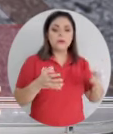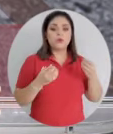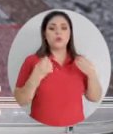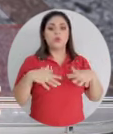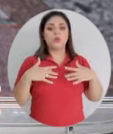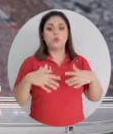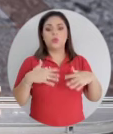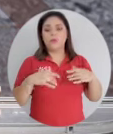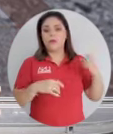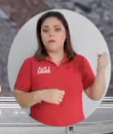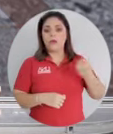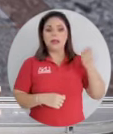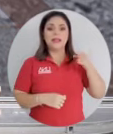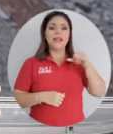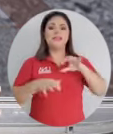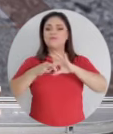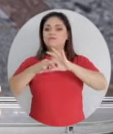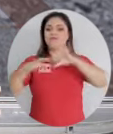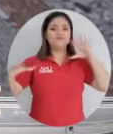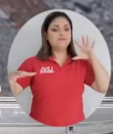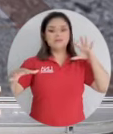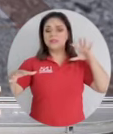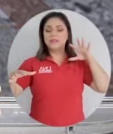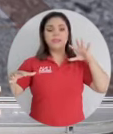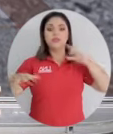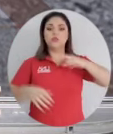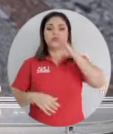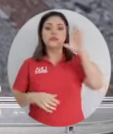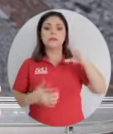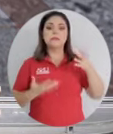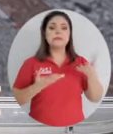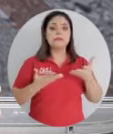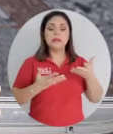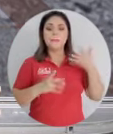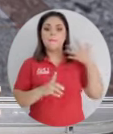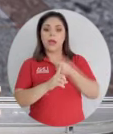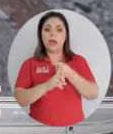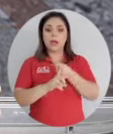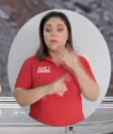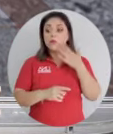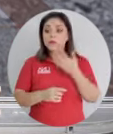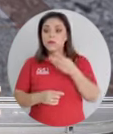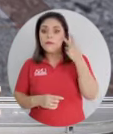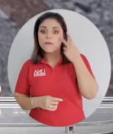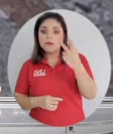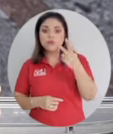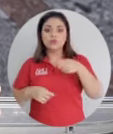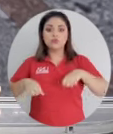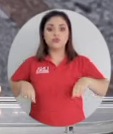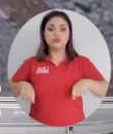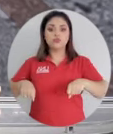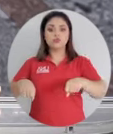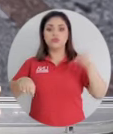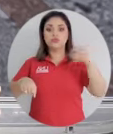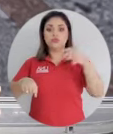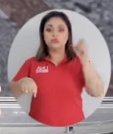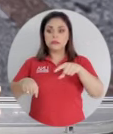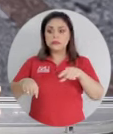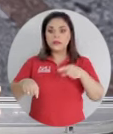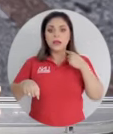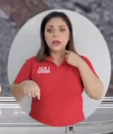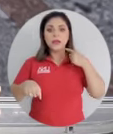¿verdad?, de productos y servicios, y que los costarricenses lo impactamos cuando fuimos al supermercado y empezamos a pagar y vimos que estábamos